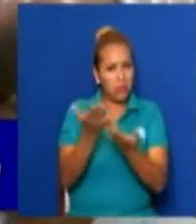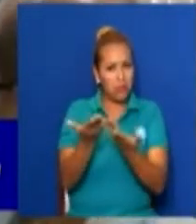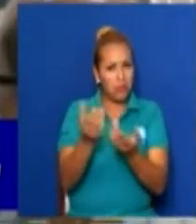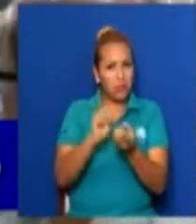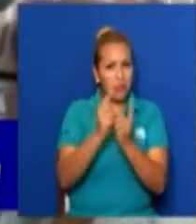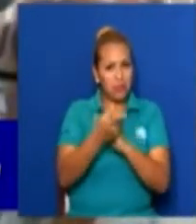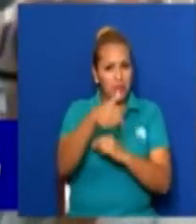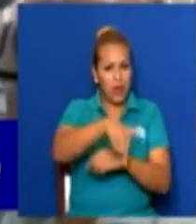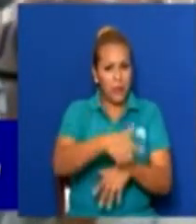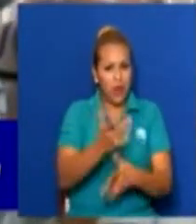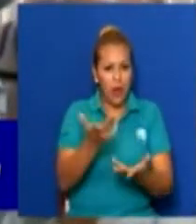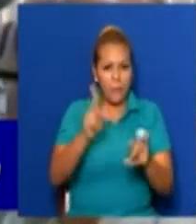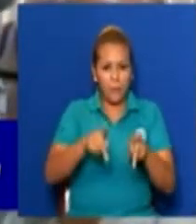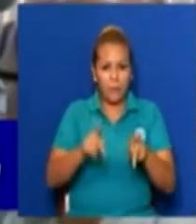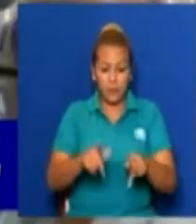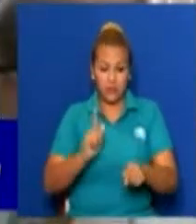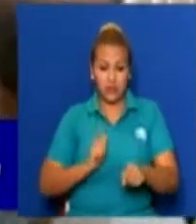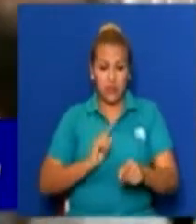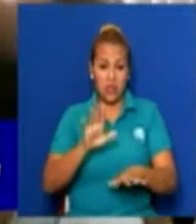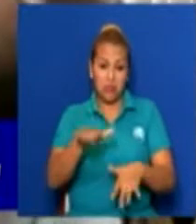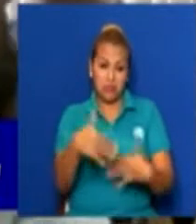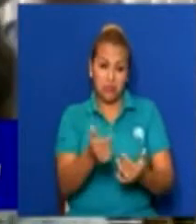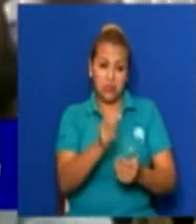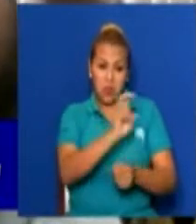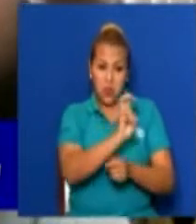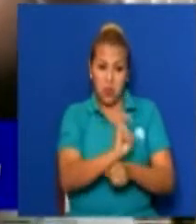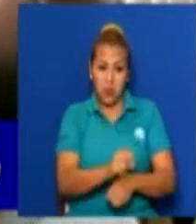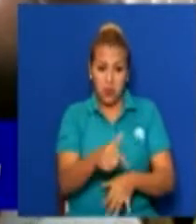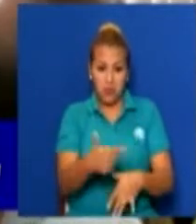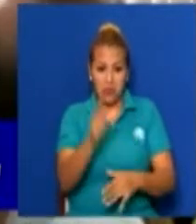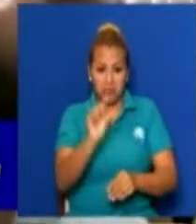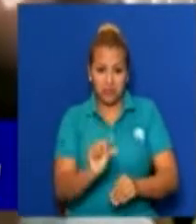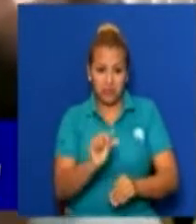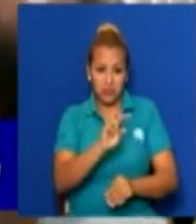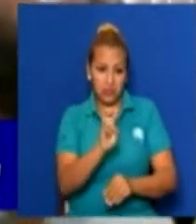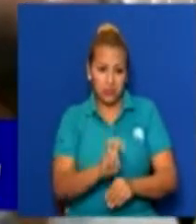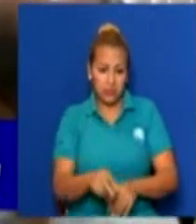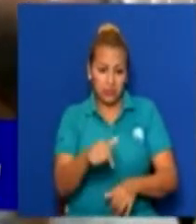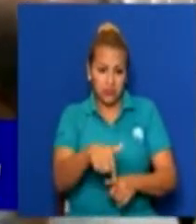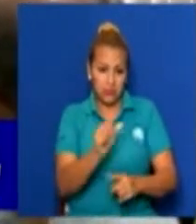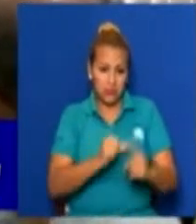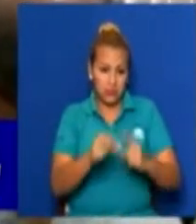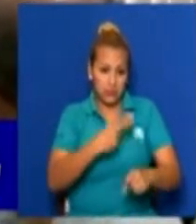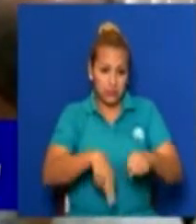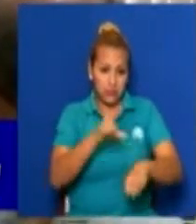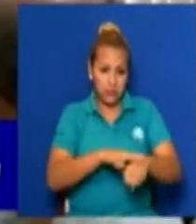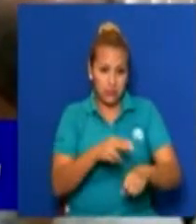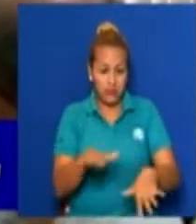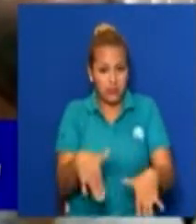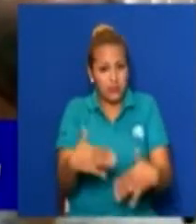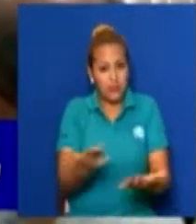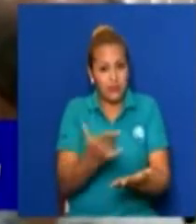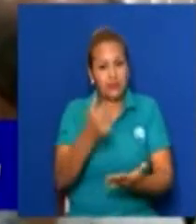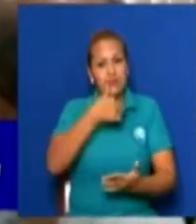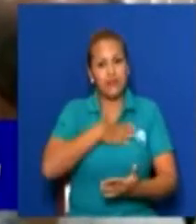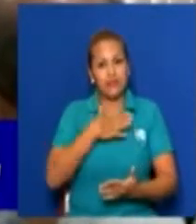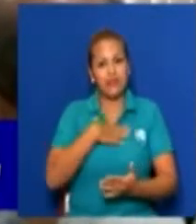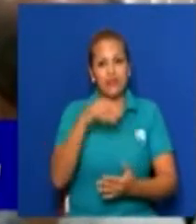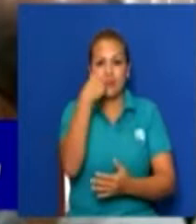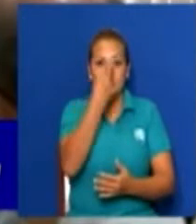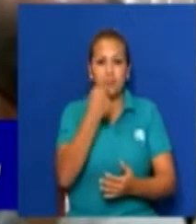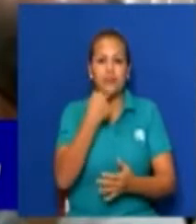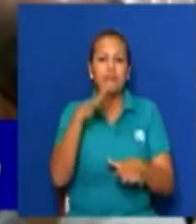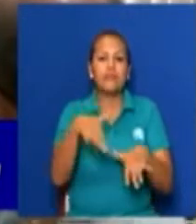Las pensiones más altas en el Seguro Social están en dólares y las más pequeñas en Córdoba. ¿Verdad? Entonces, mi pregunta concreta